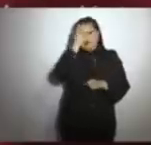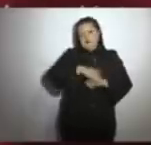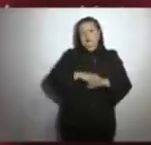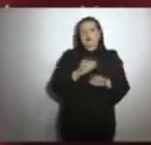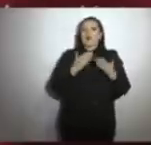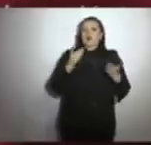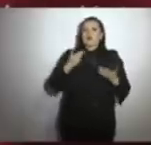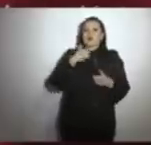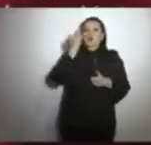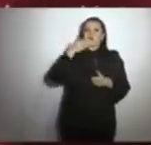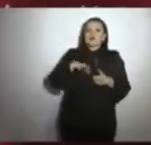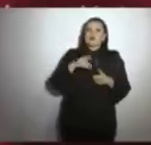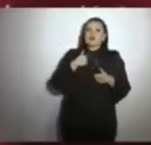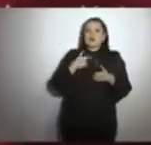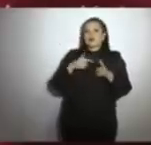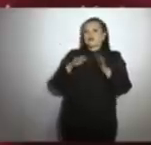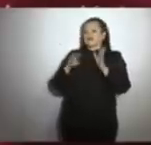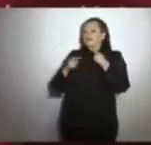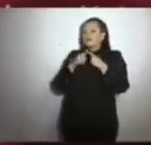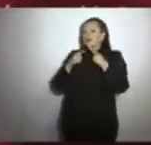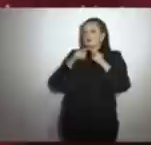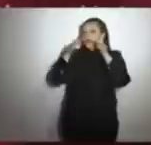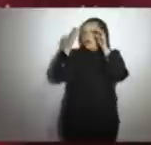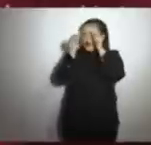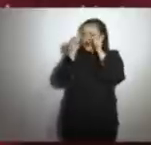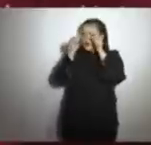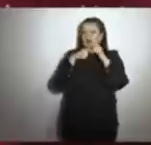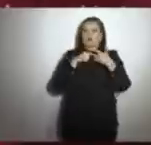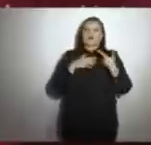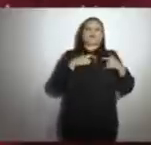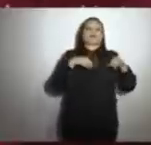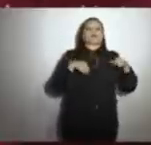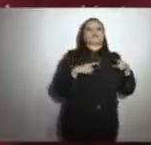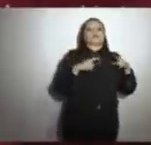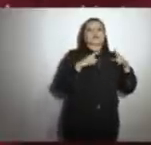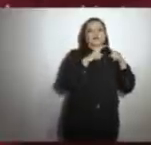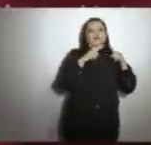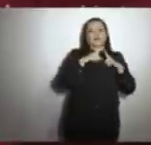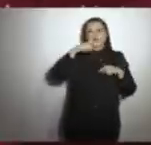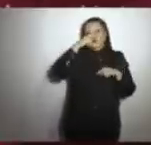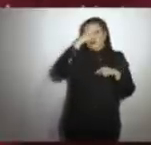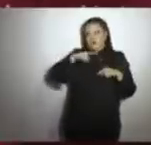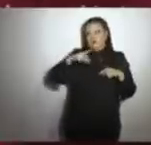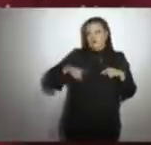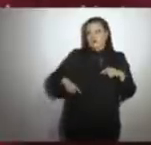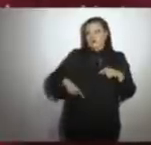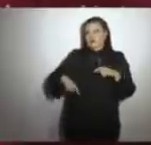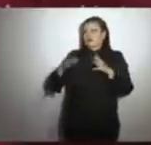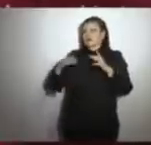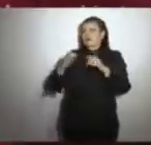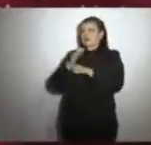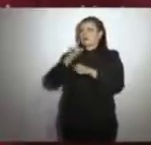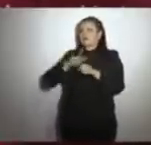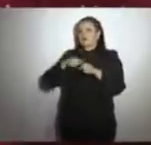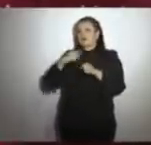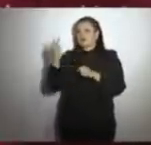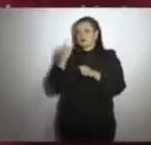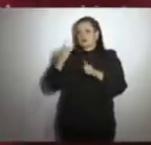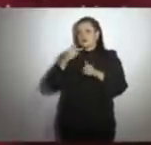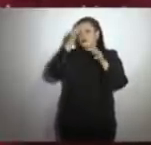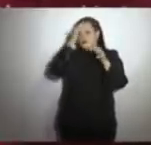¿En qué consiste este convenio que el día de hoy vamos a firmar? Una hoja de compromiso de que vamos a